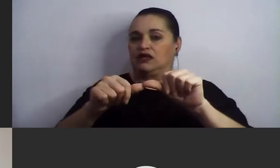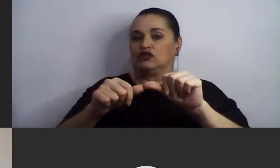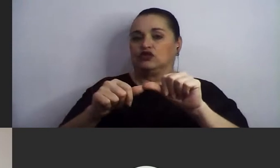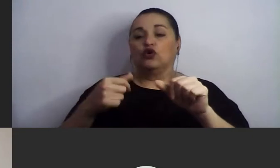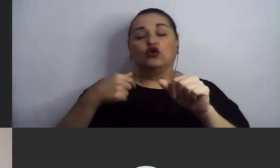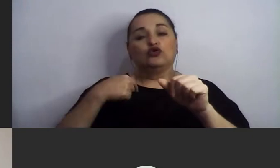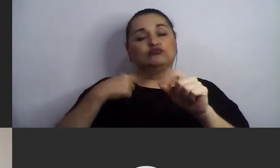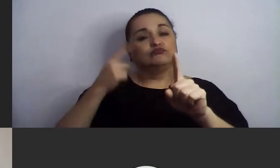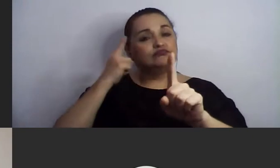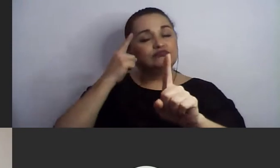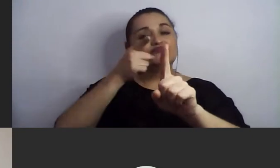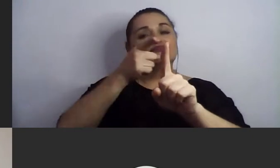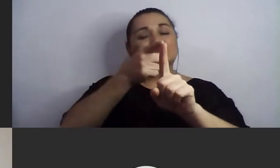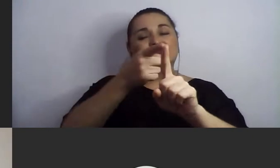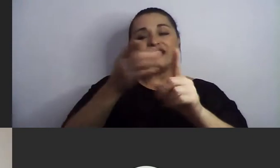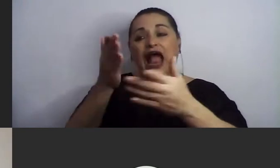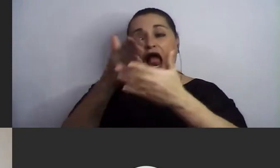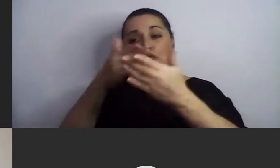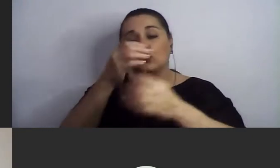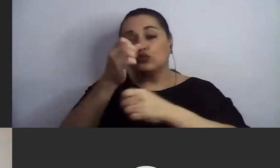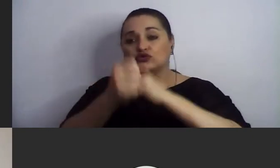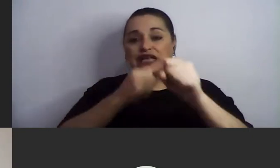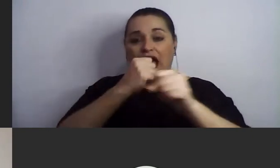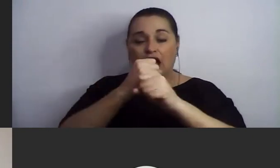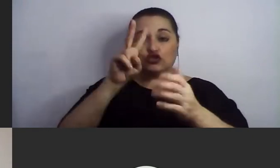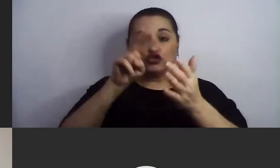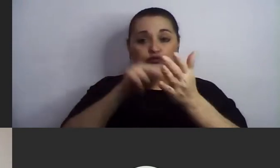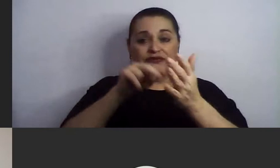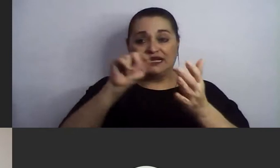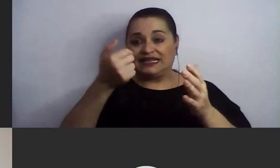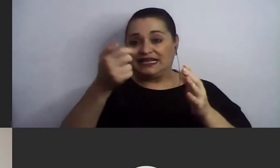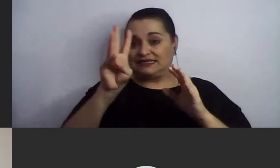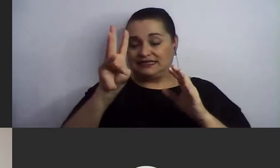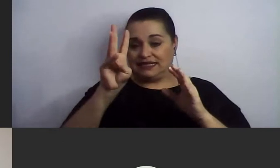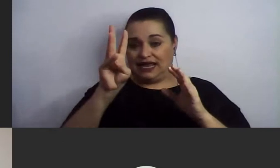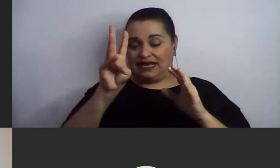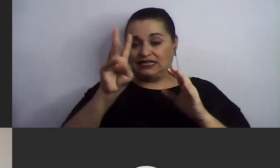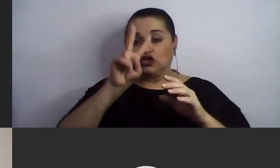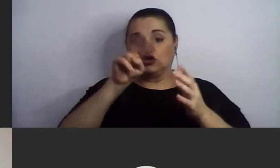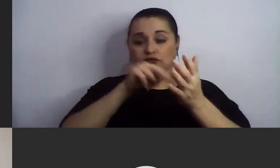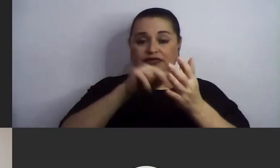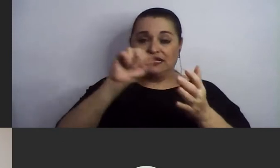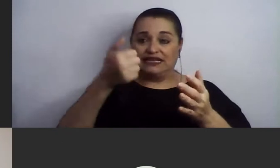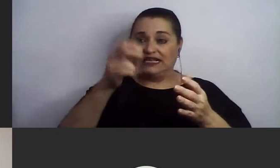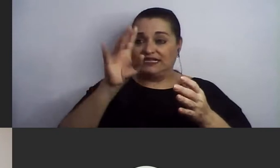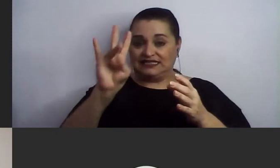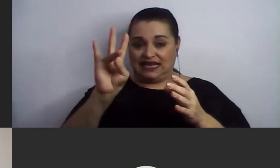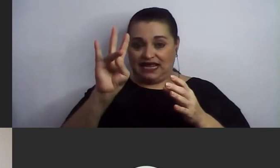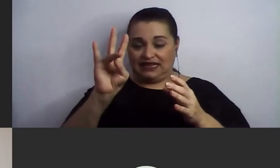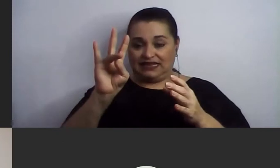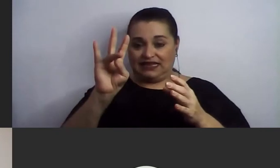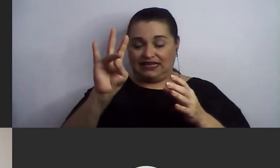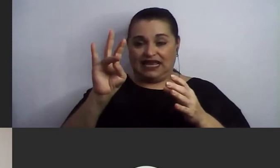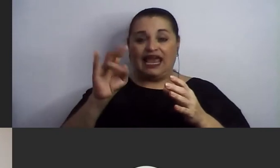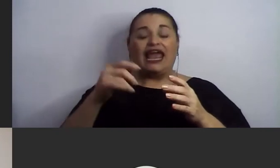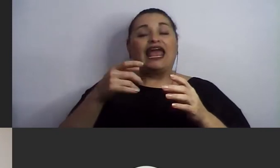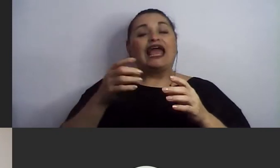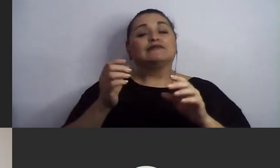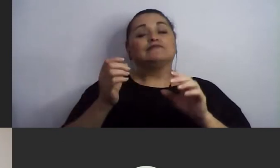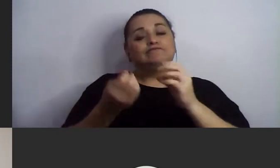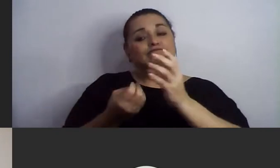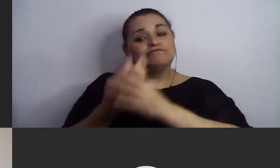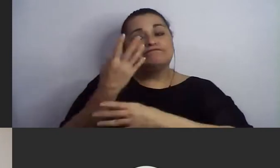ha llevado en algunos años por ejemplo en el 2016 y el 2017 generar una estrategia